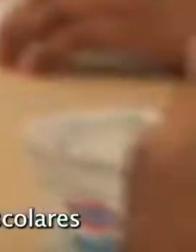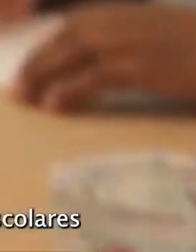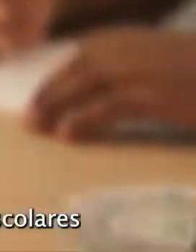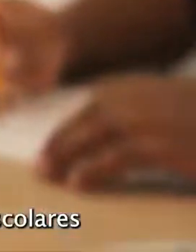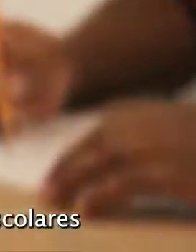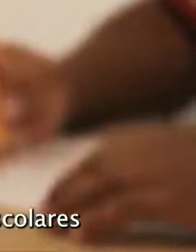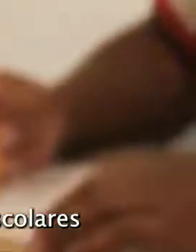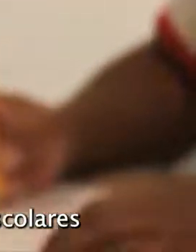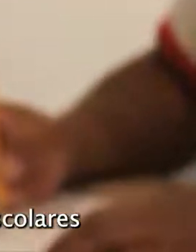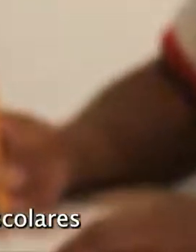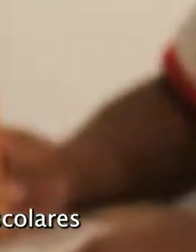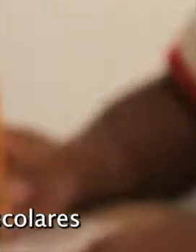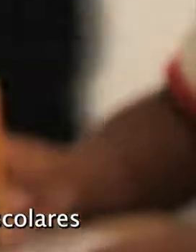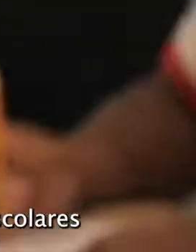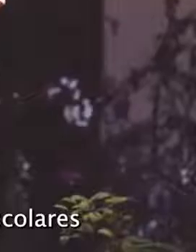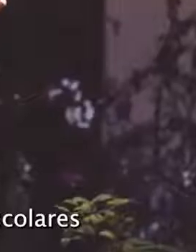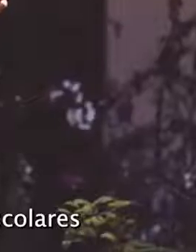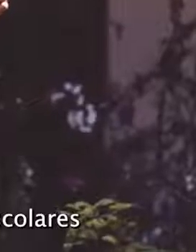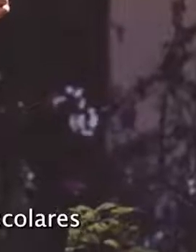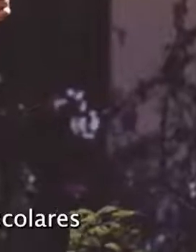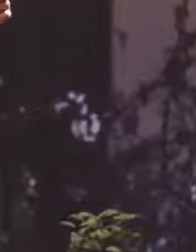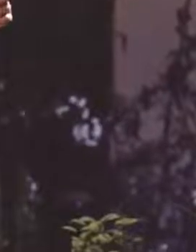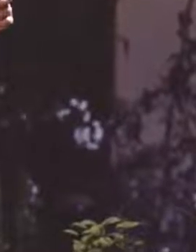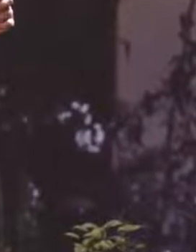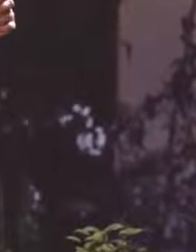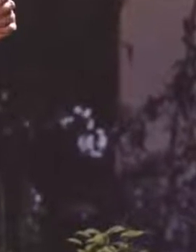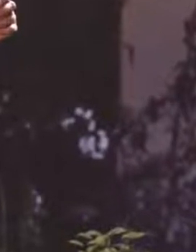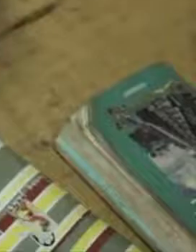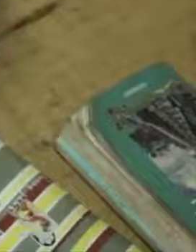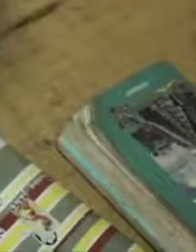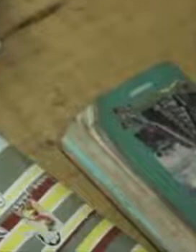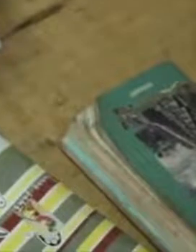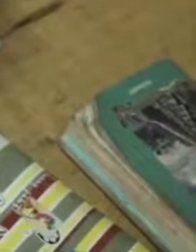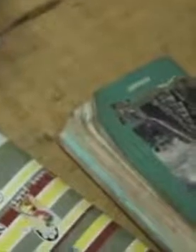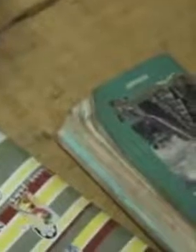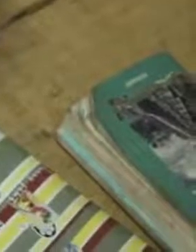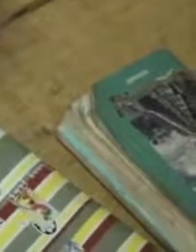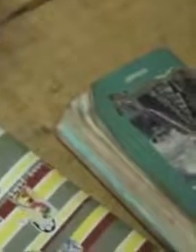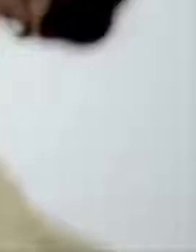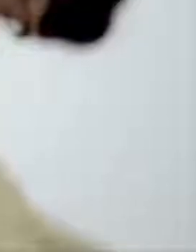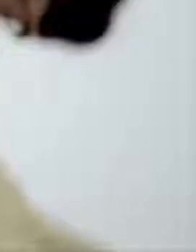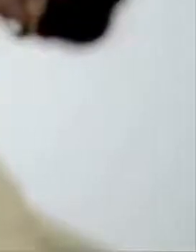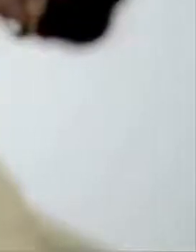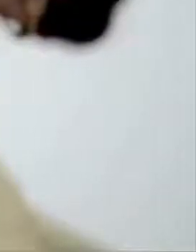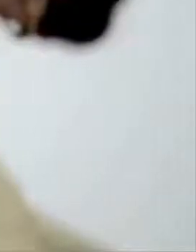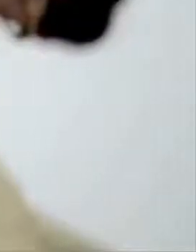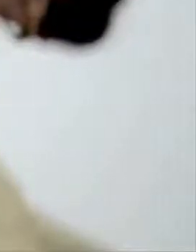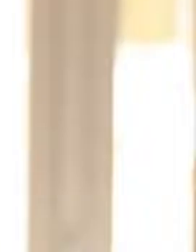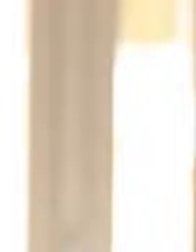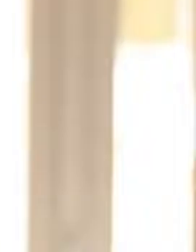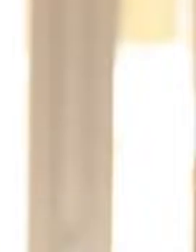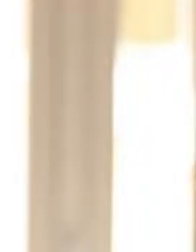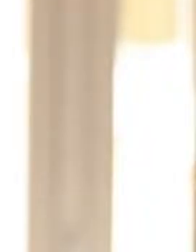directivos, educadores, jóvenes de centros escolares y entidades vinculadas a la educación.